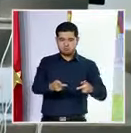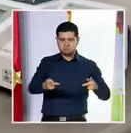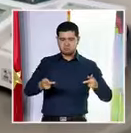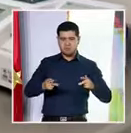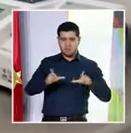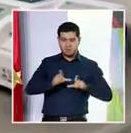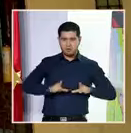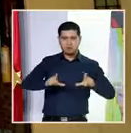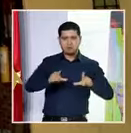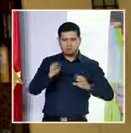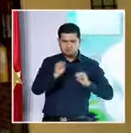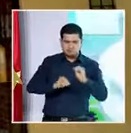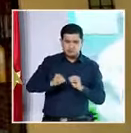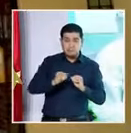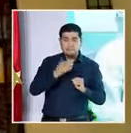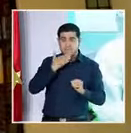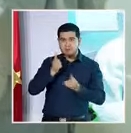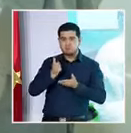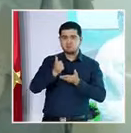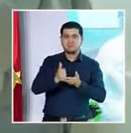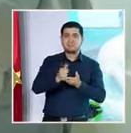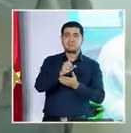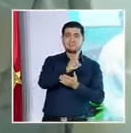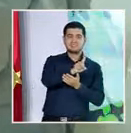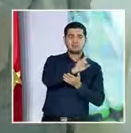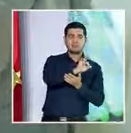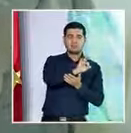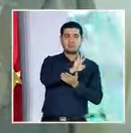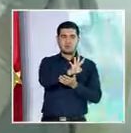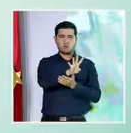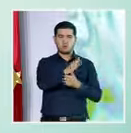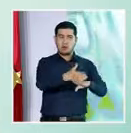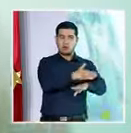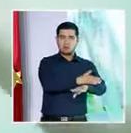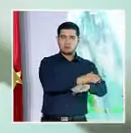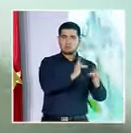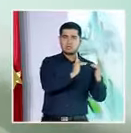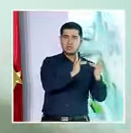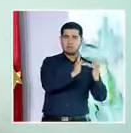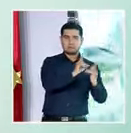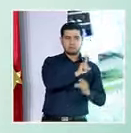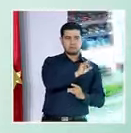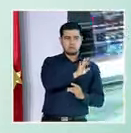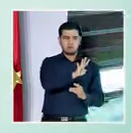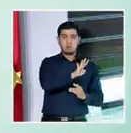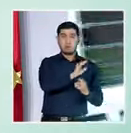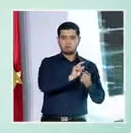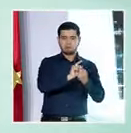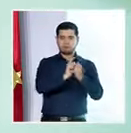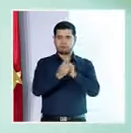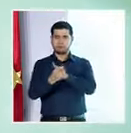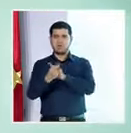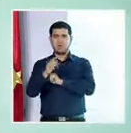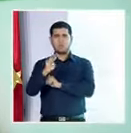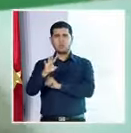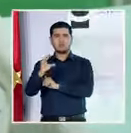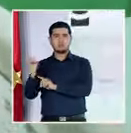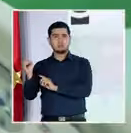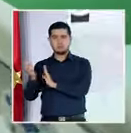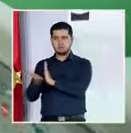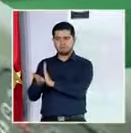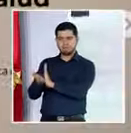de salud pública. Pasamos de 134 camas UCI a 459 al terminar la vigencia del